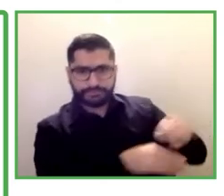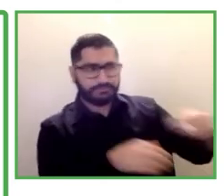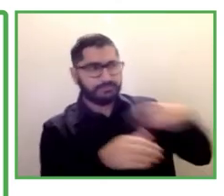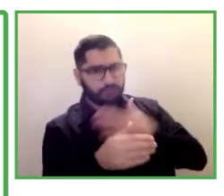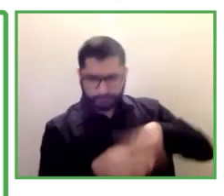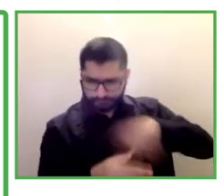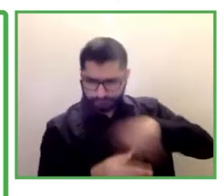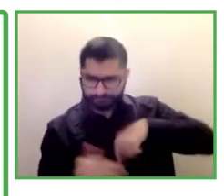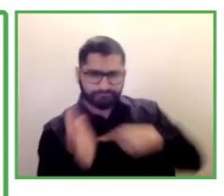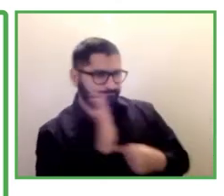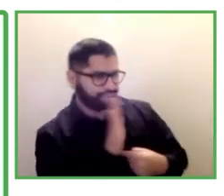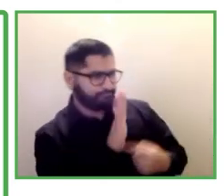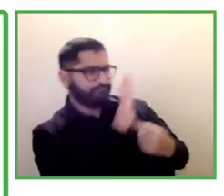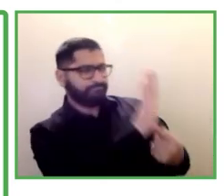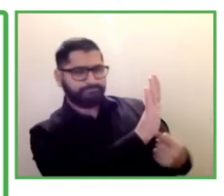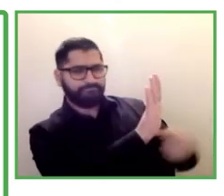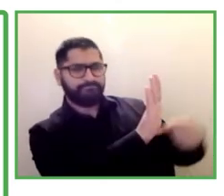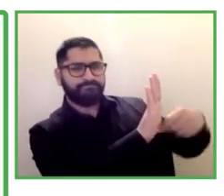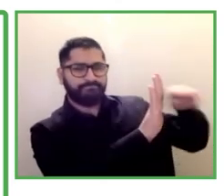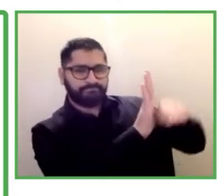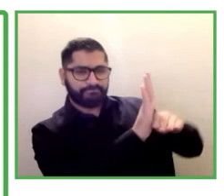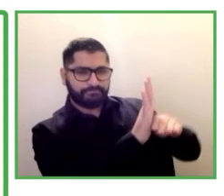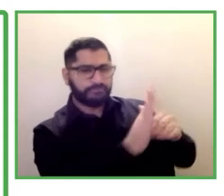2019, estas eran alrededor de